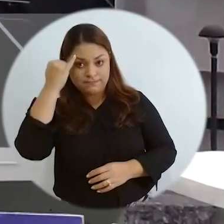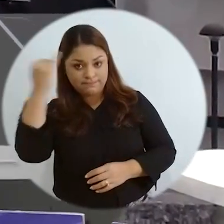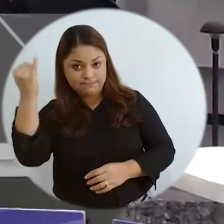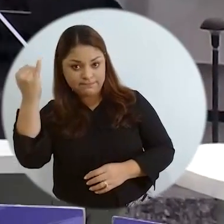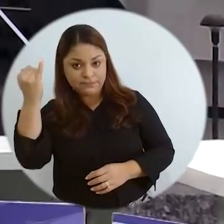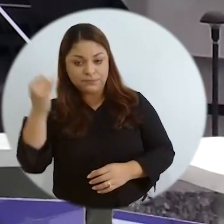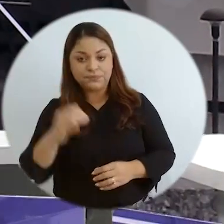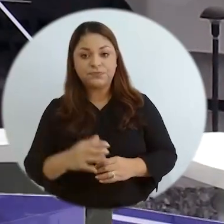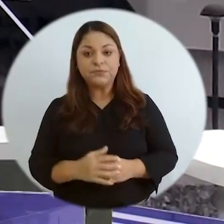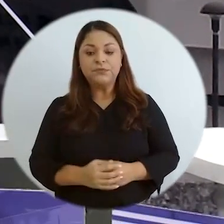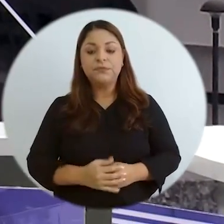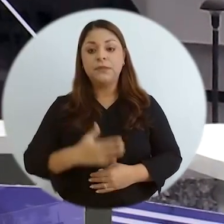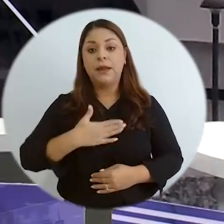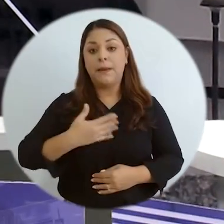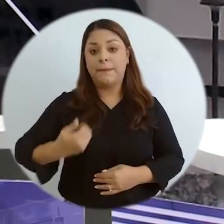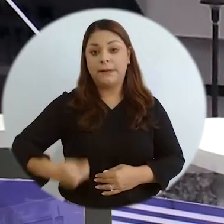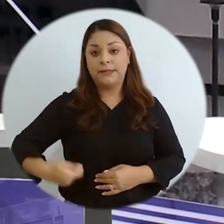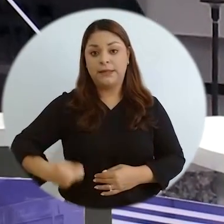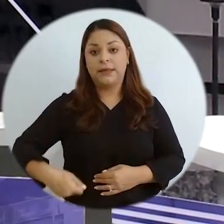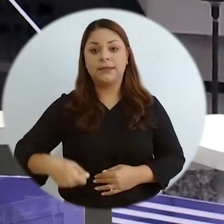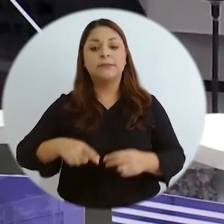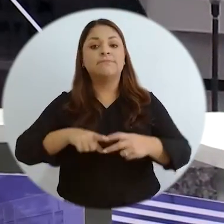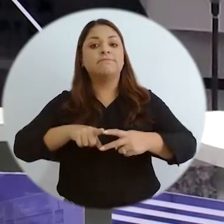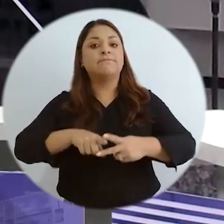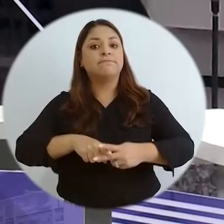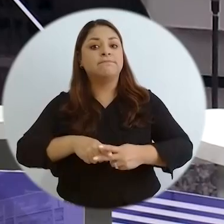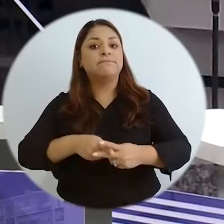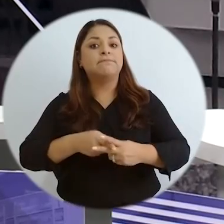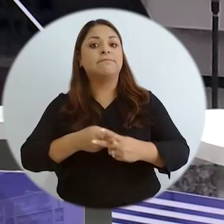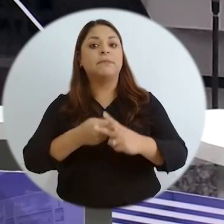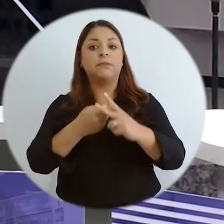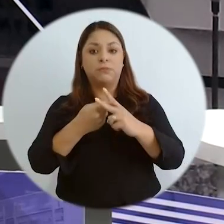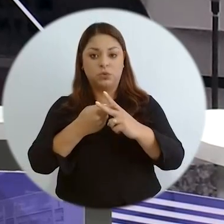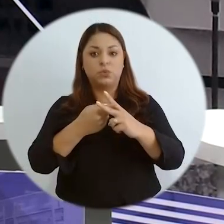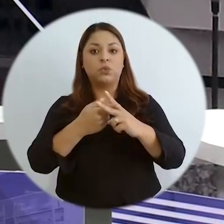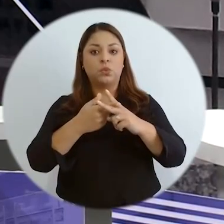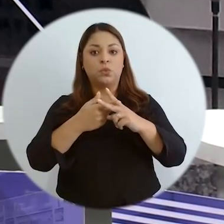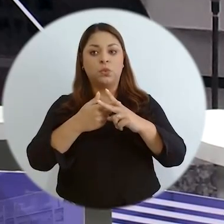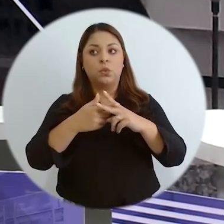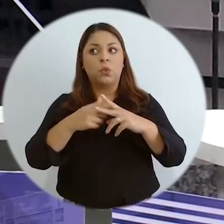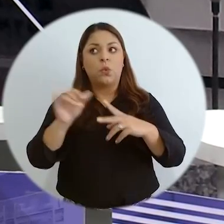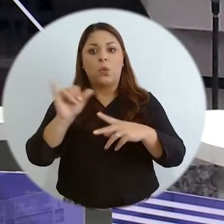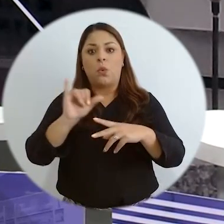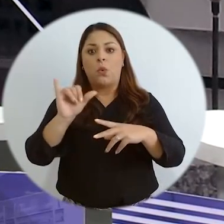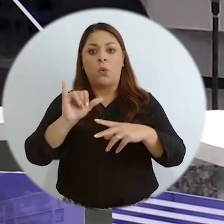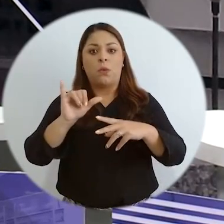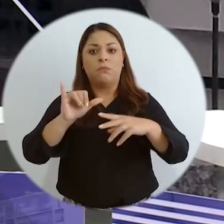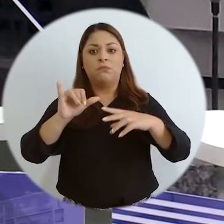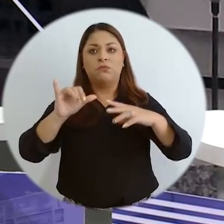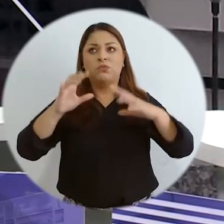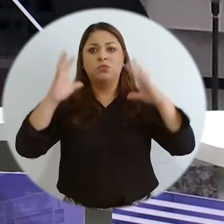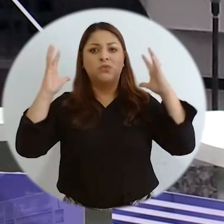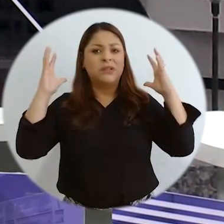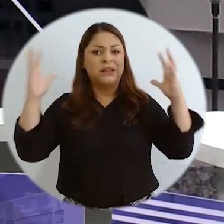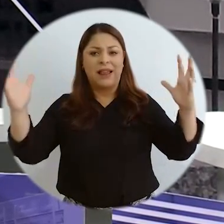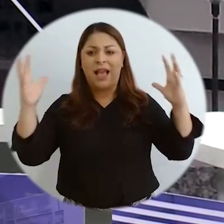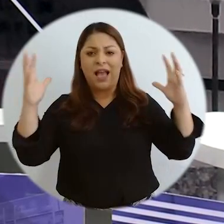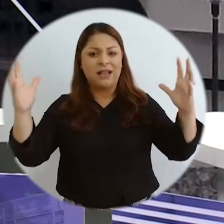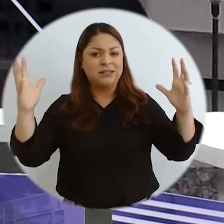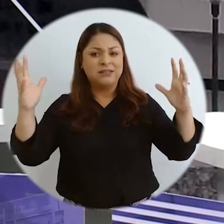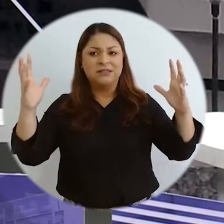globo, un gran globo que se infla y que poco a poco se va desinflando, y